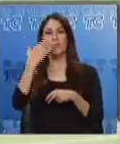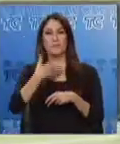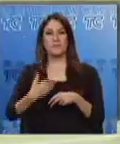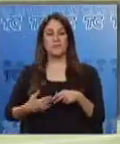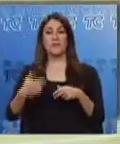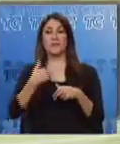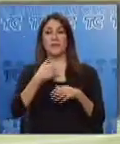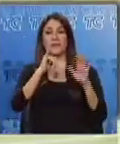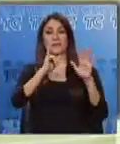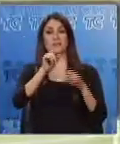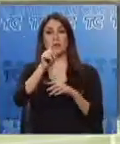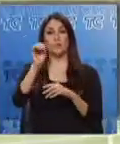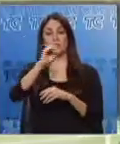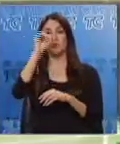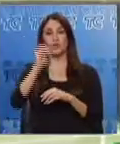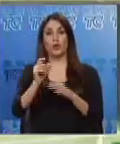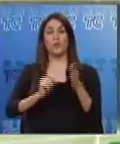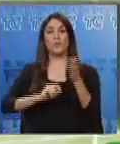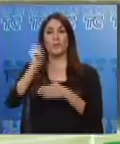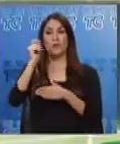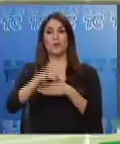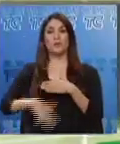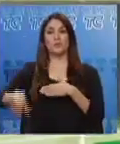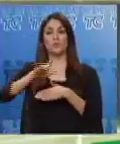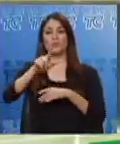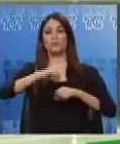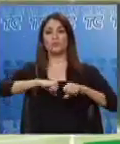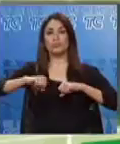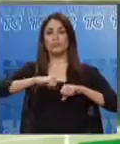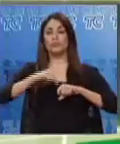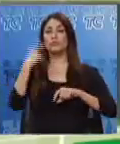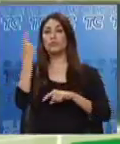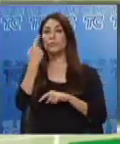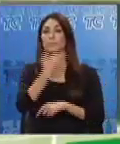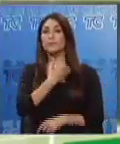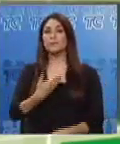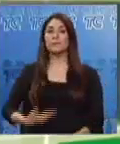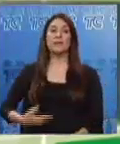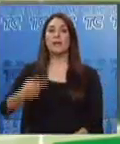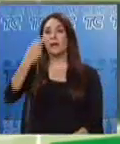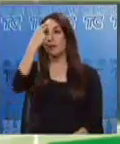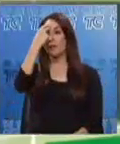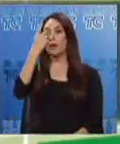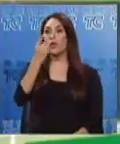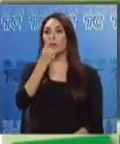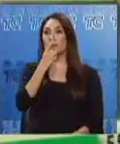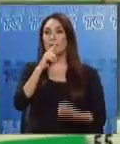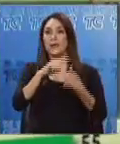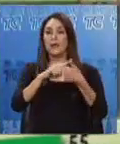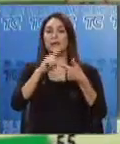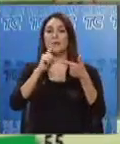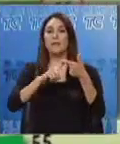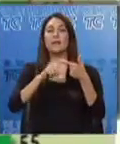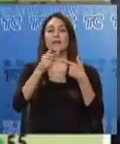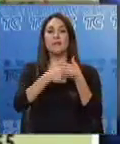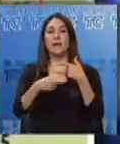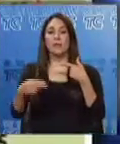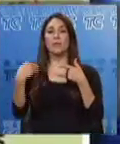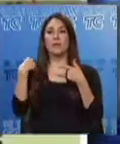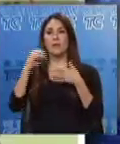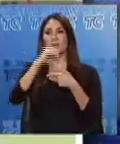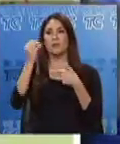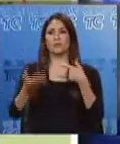el 61% de aprobación a su gestión. Solo los presidentes de República Dominicana y de Nicaragua superan esa